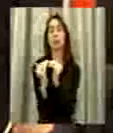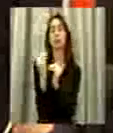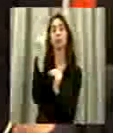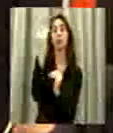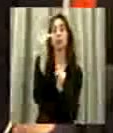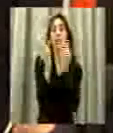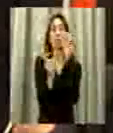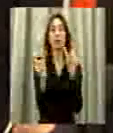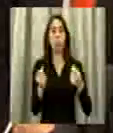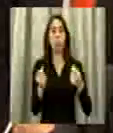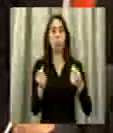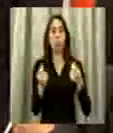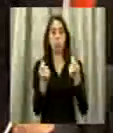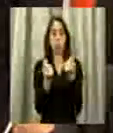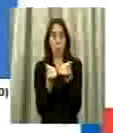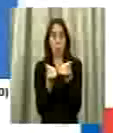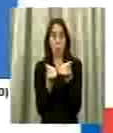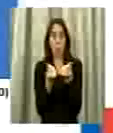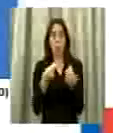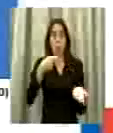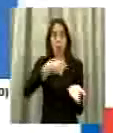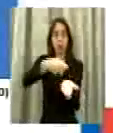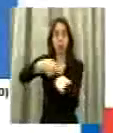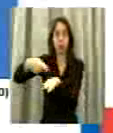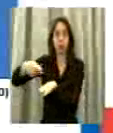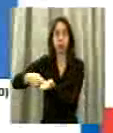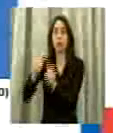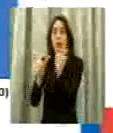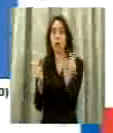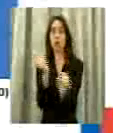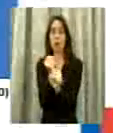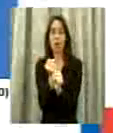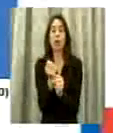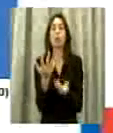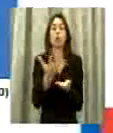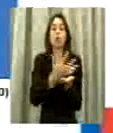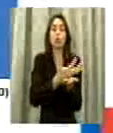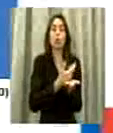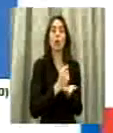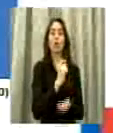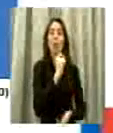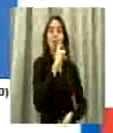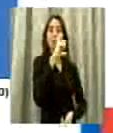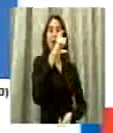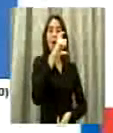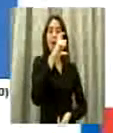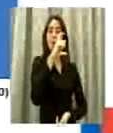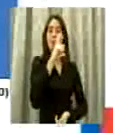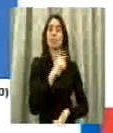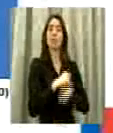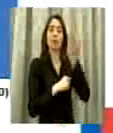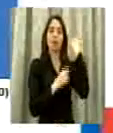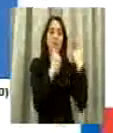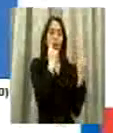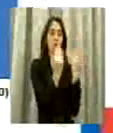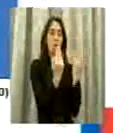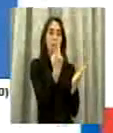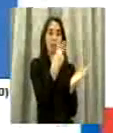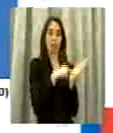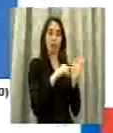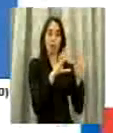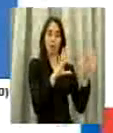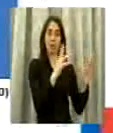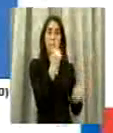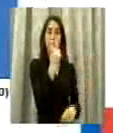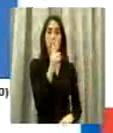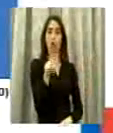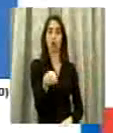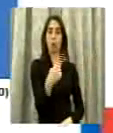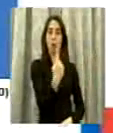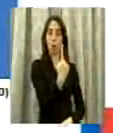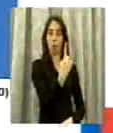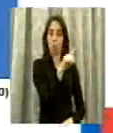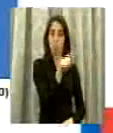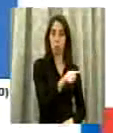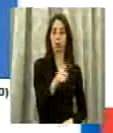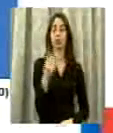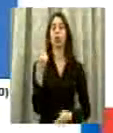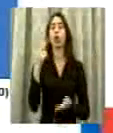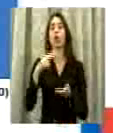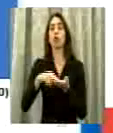poder adquisitivo de los trabajadores, aumentos reales de remuneraciones de el año 2010 de 2,2%, el 2011